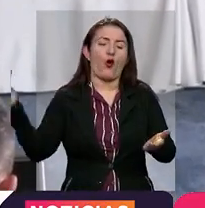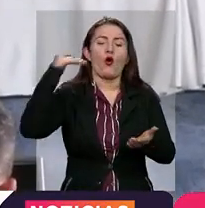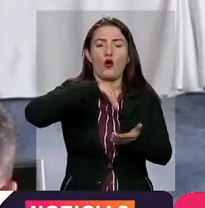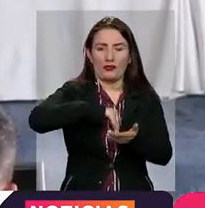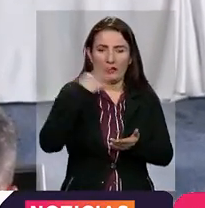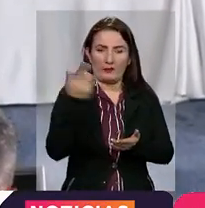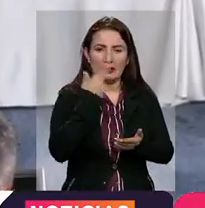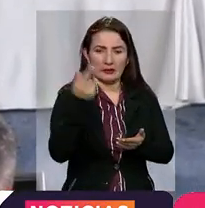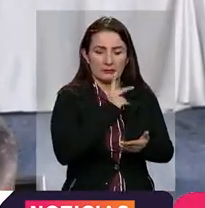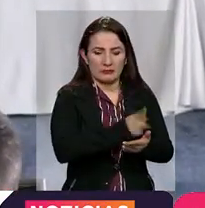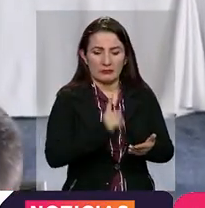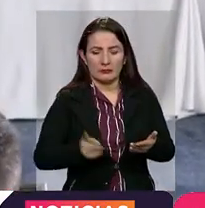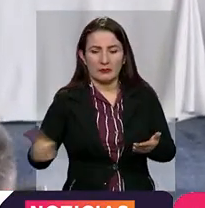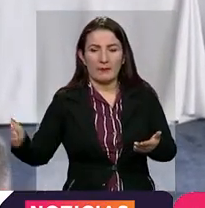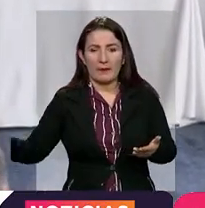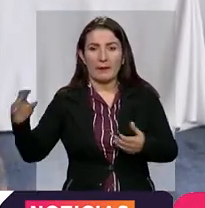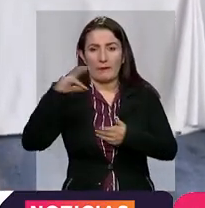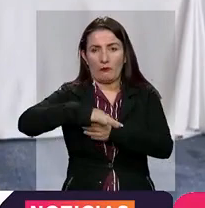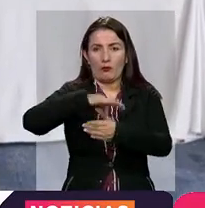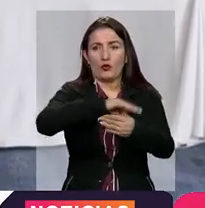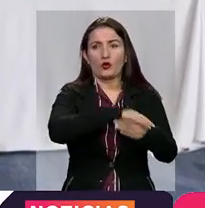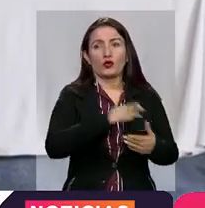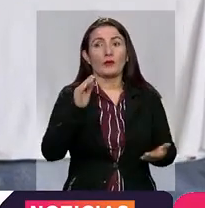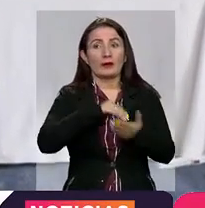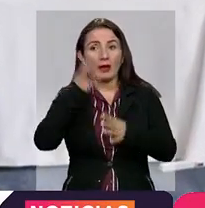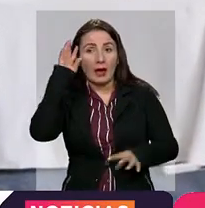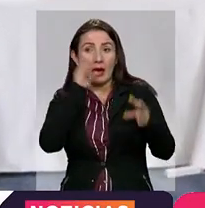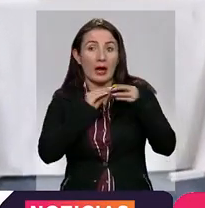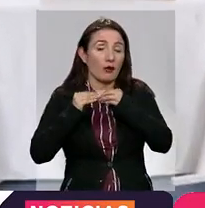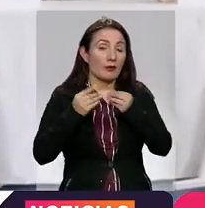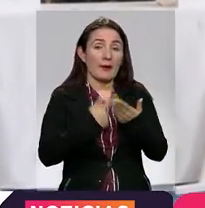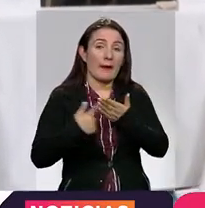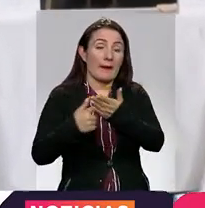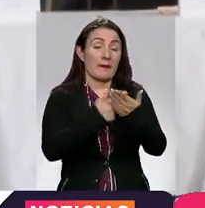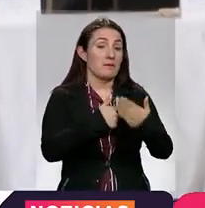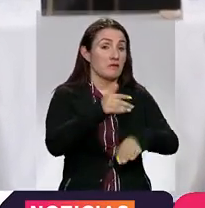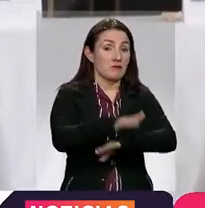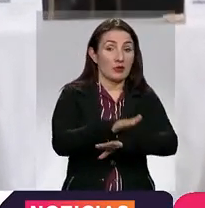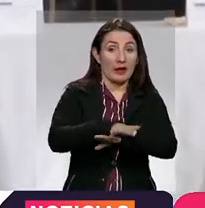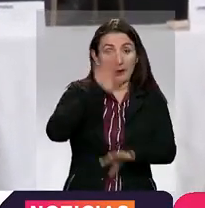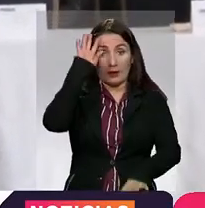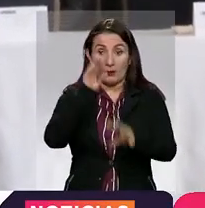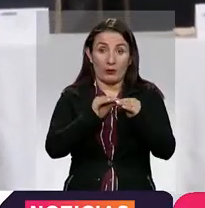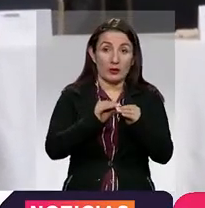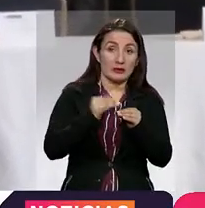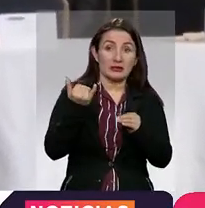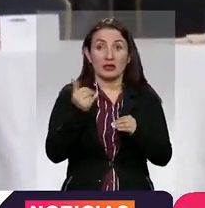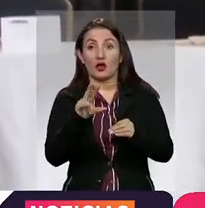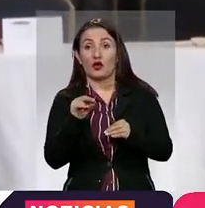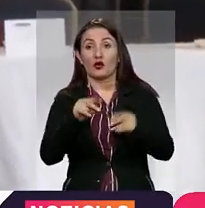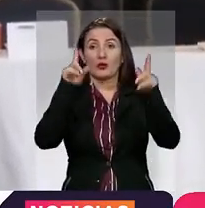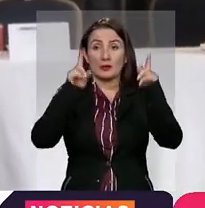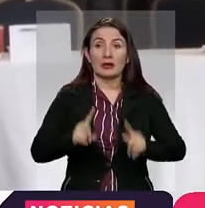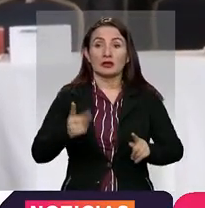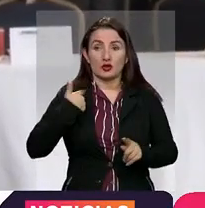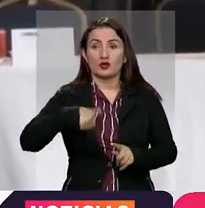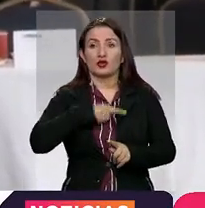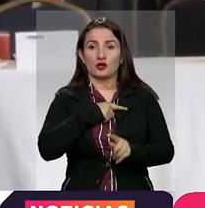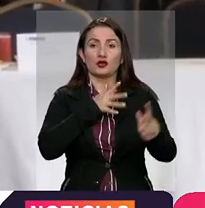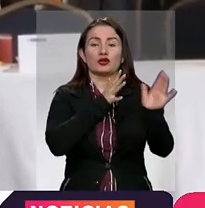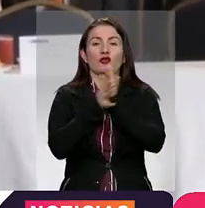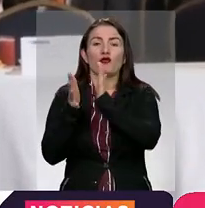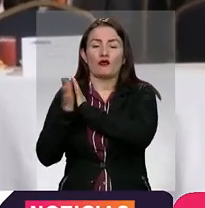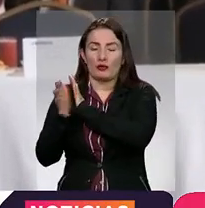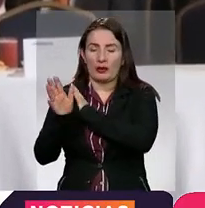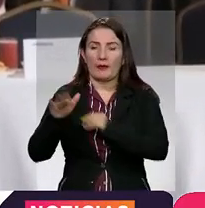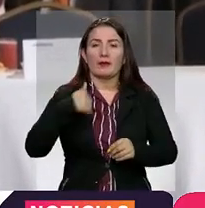reconteo. En este momento se están escuchando a todas las partes para que posteriormente, en la tarde, se llegue a tomar esa decisión. Y por supuesto, nosotros le